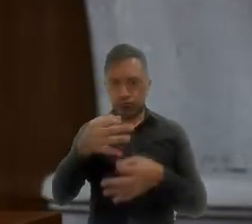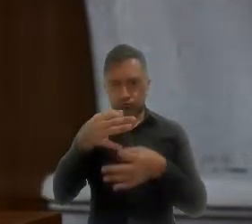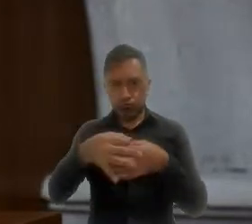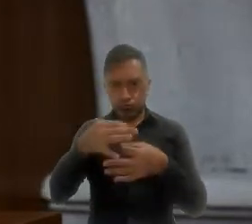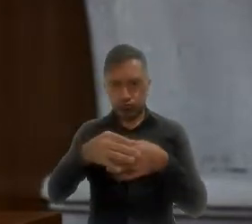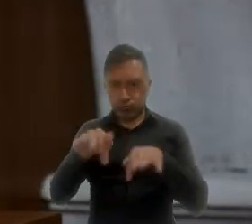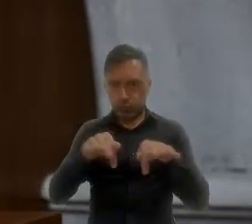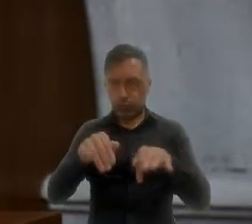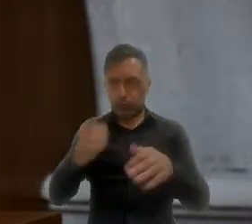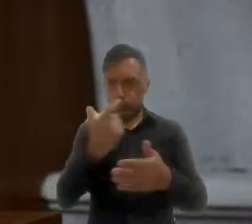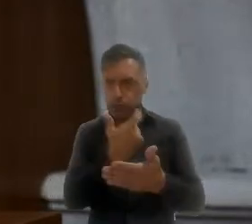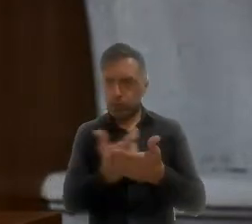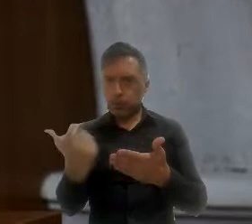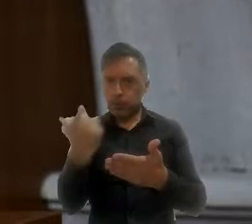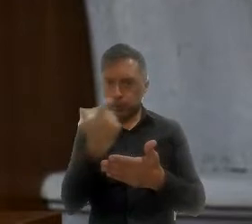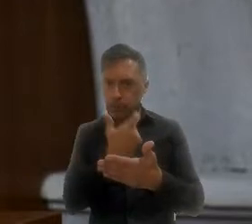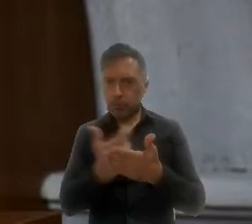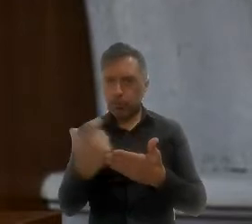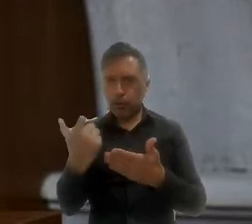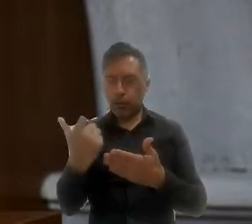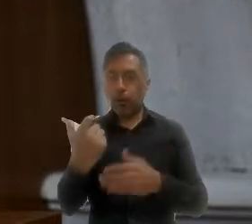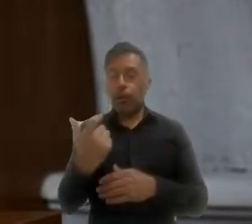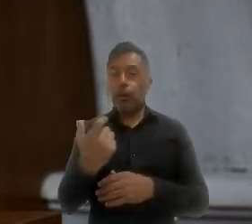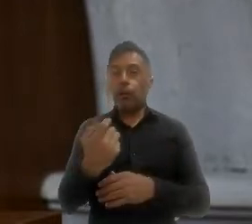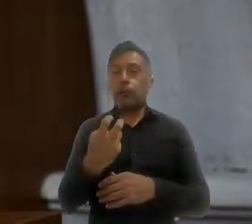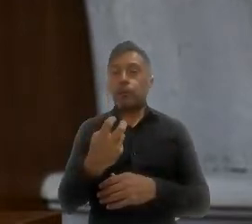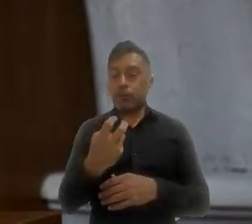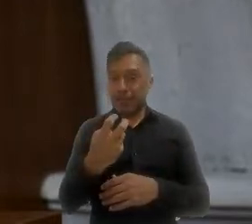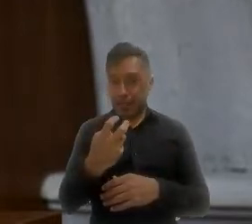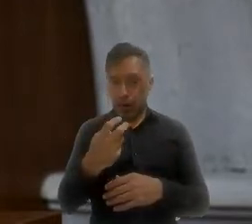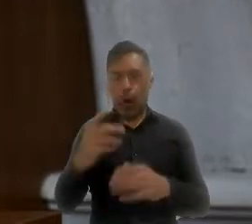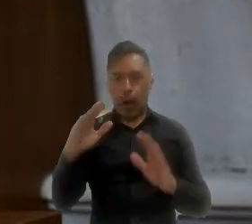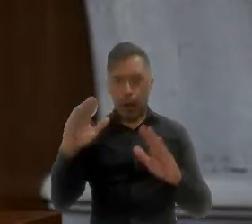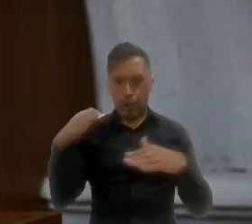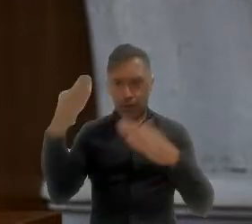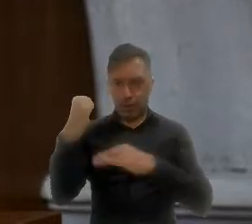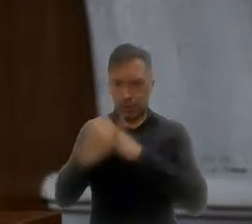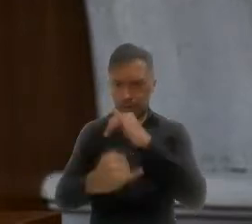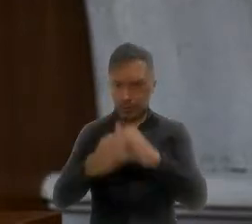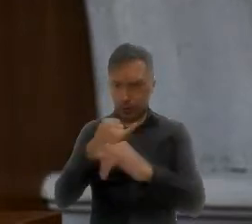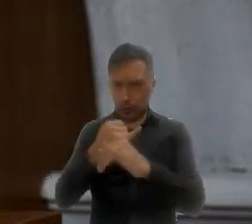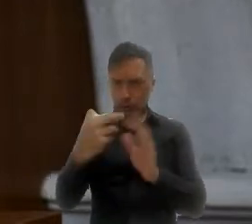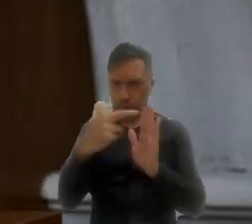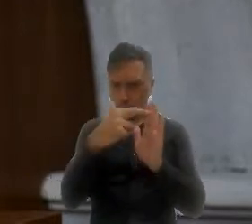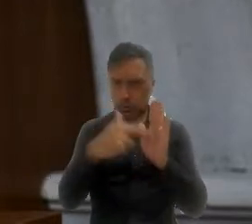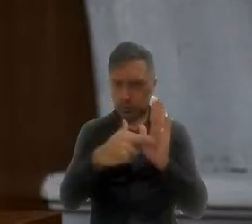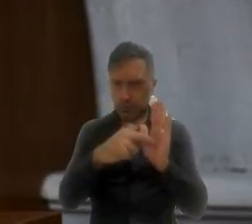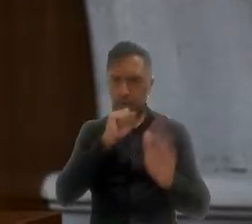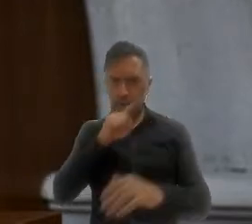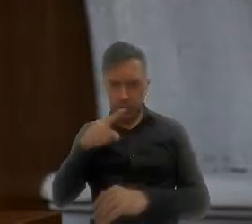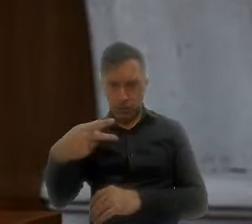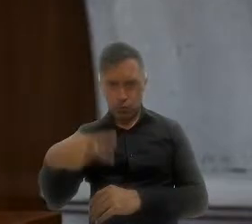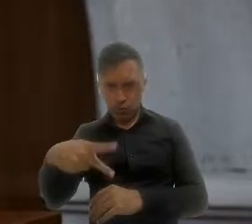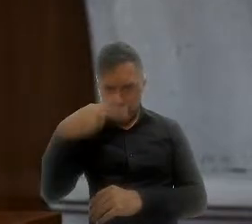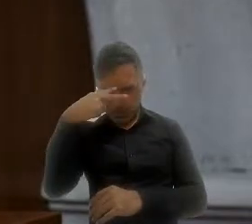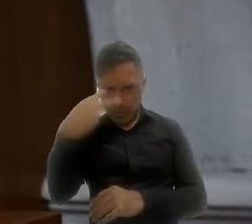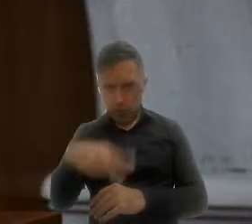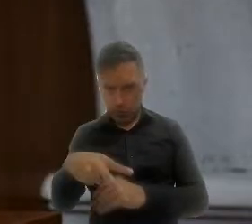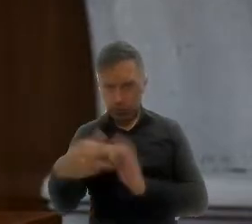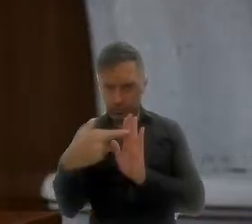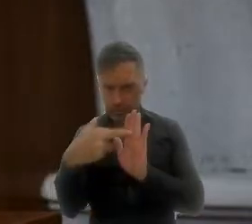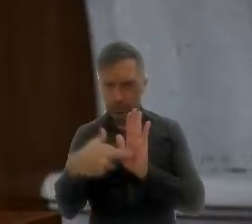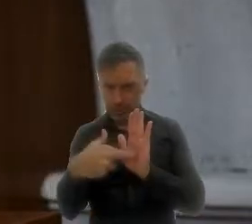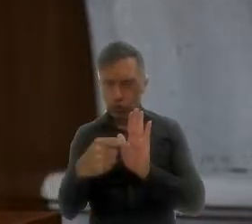al trabajador. Al respecto, existe normatividad internacional y nacional que buscan reconocer y proteger este